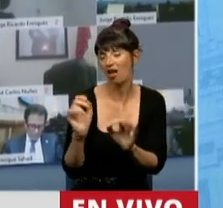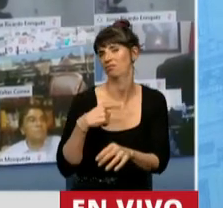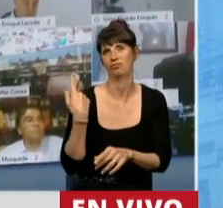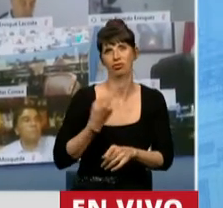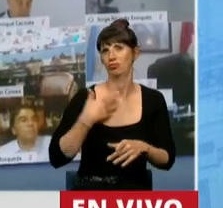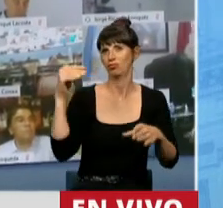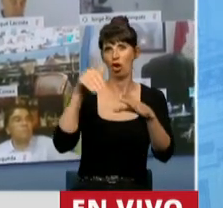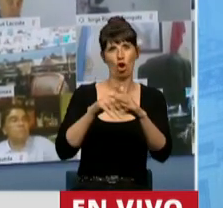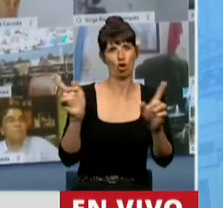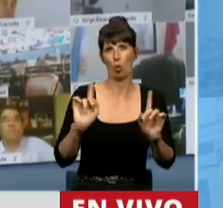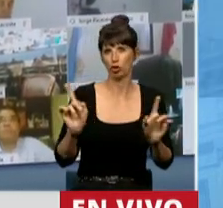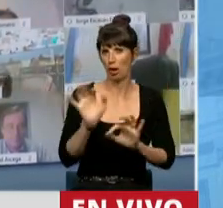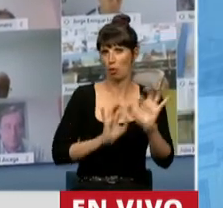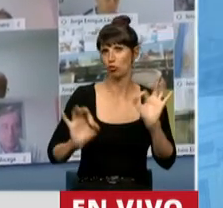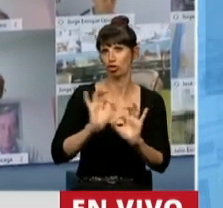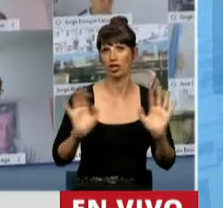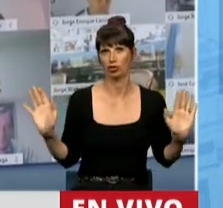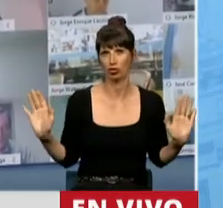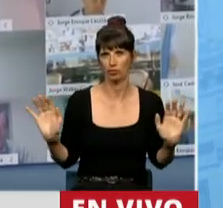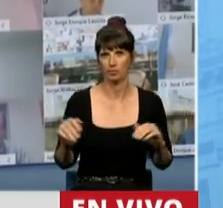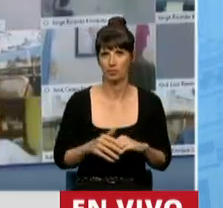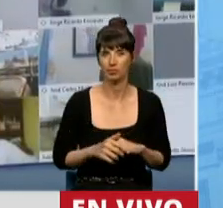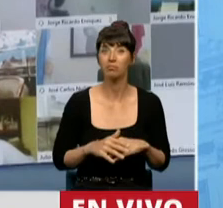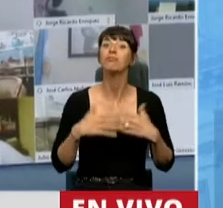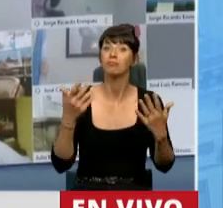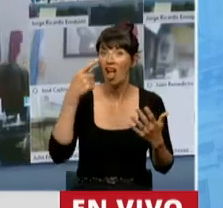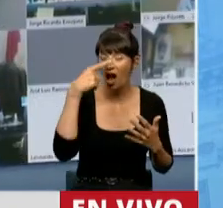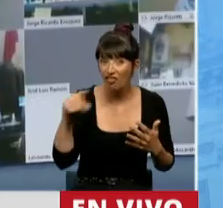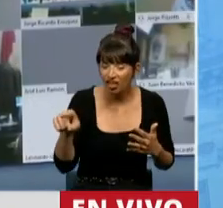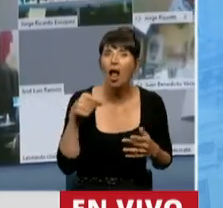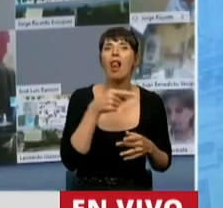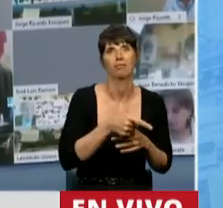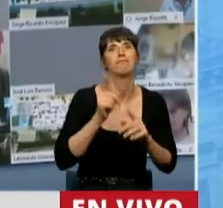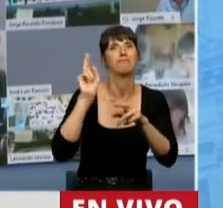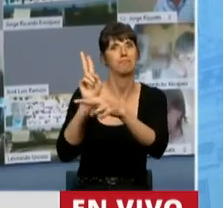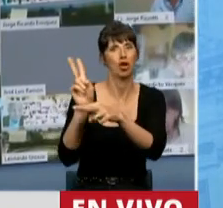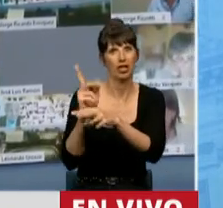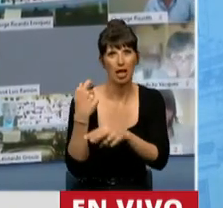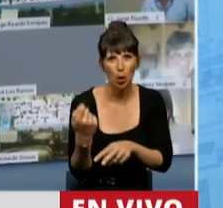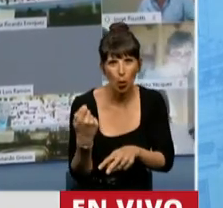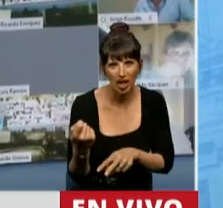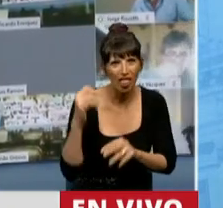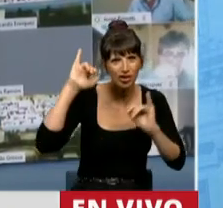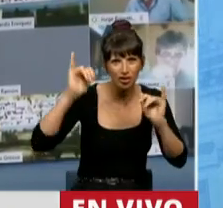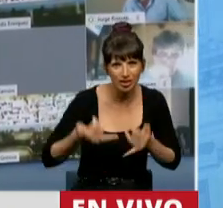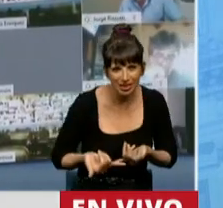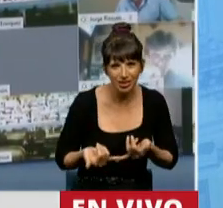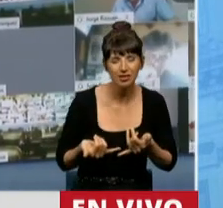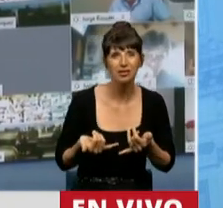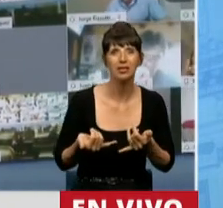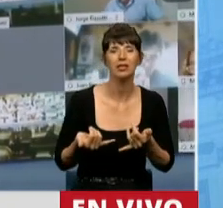votamos este proyecto. Como esa garantía se ha logrado en el momento que se